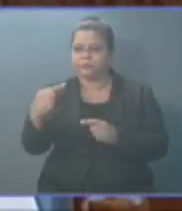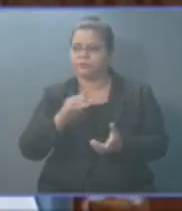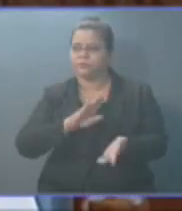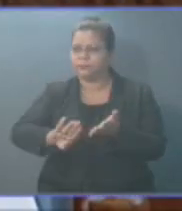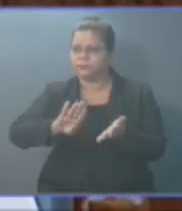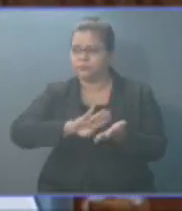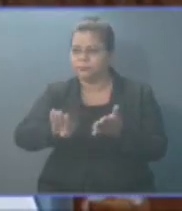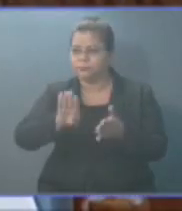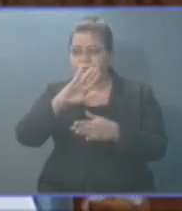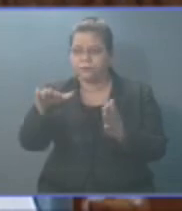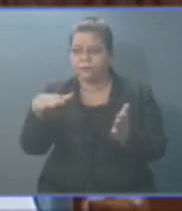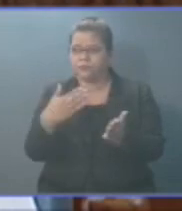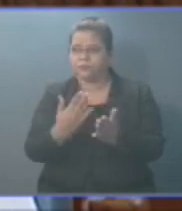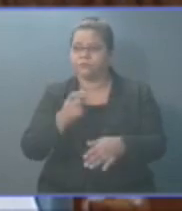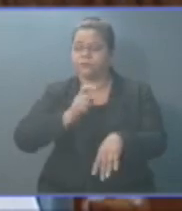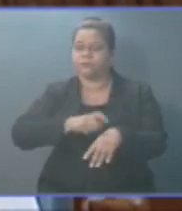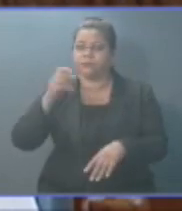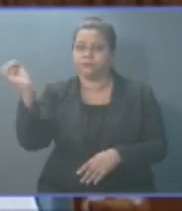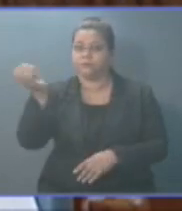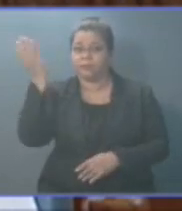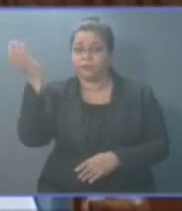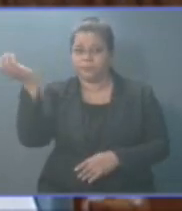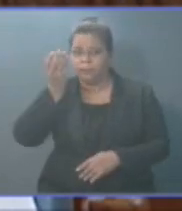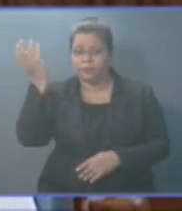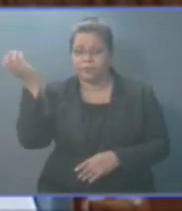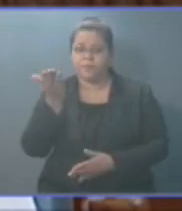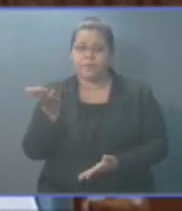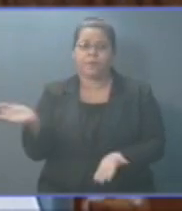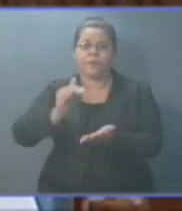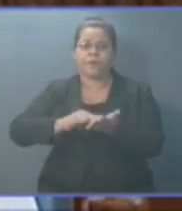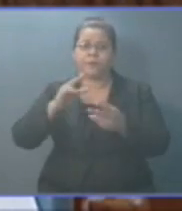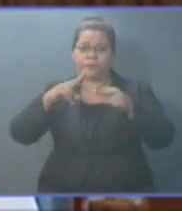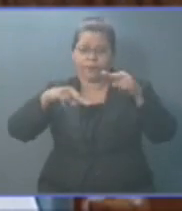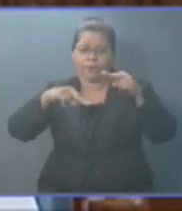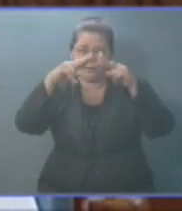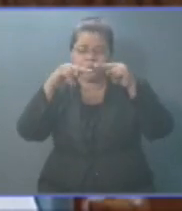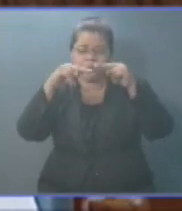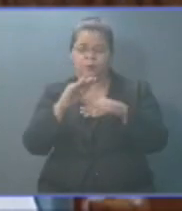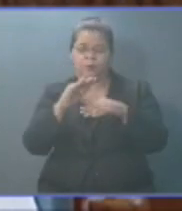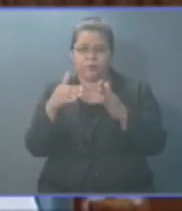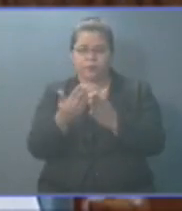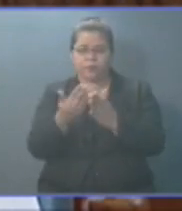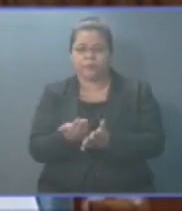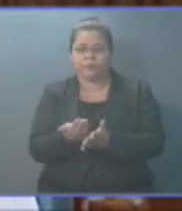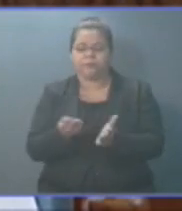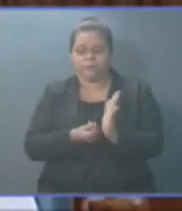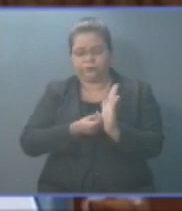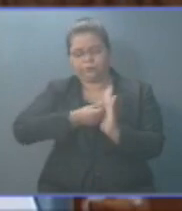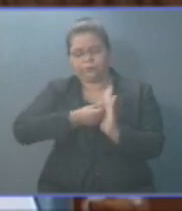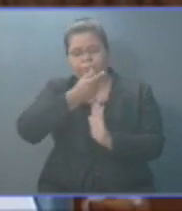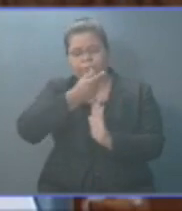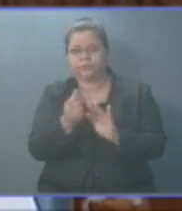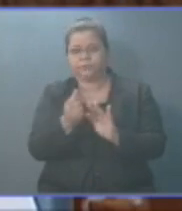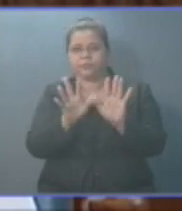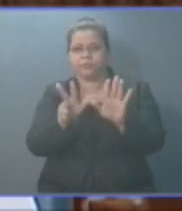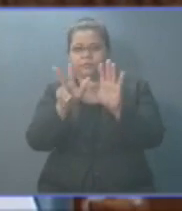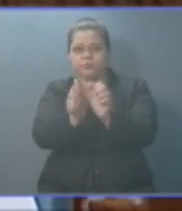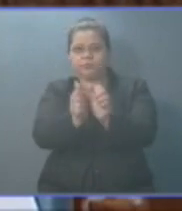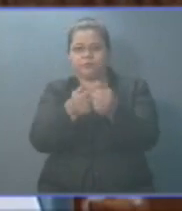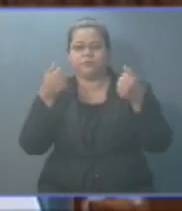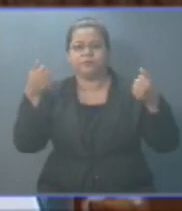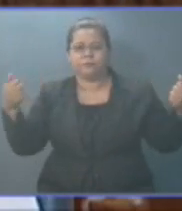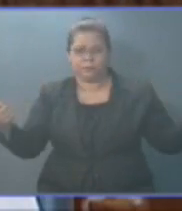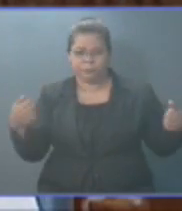Financiamiento para atender la emergencia, reconstrucción y recuperación económica, 18 millones de